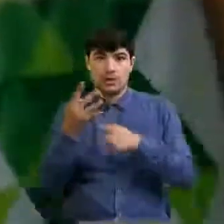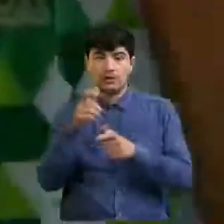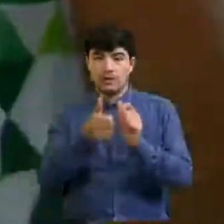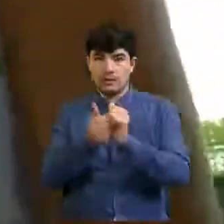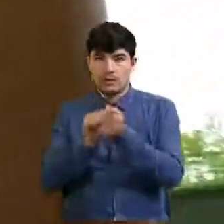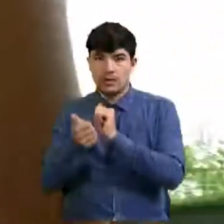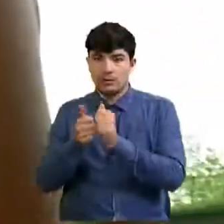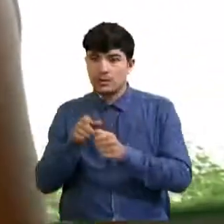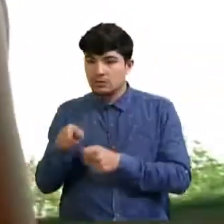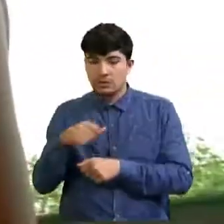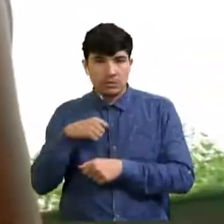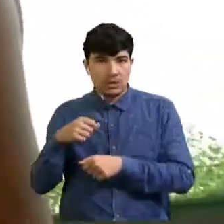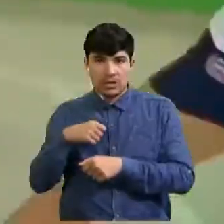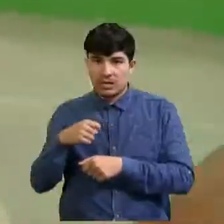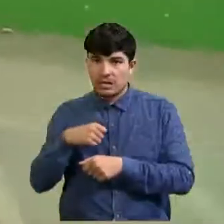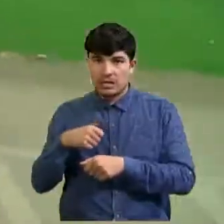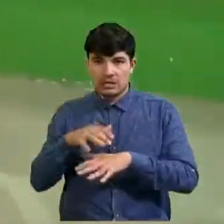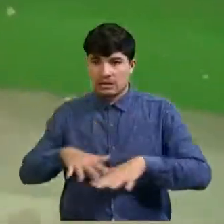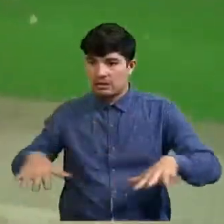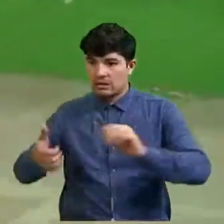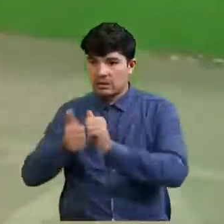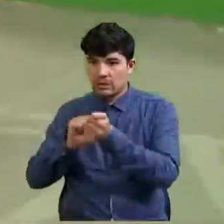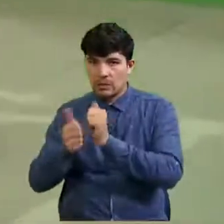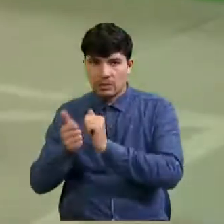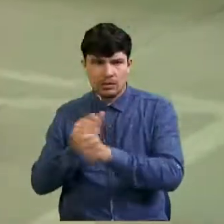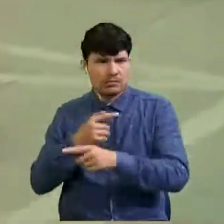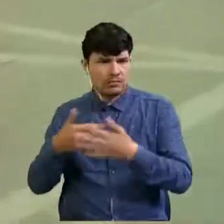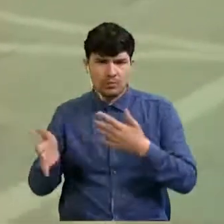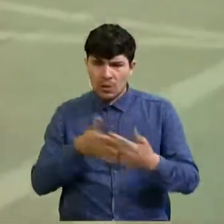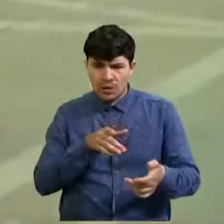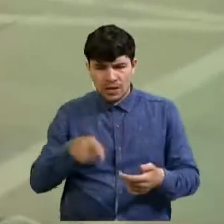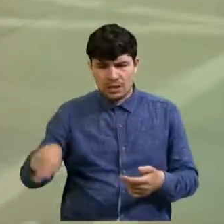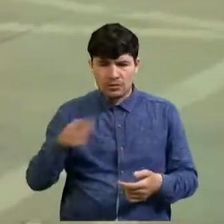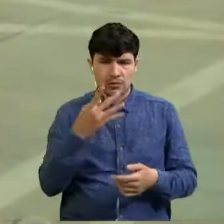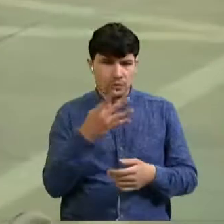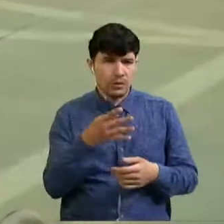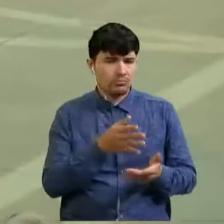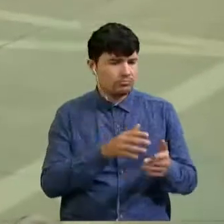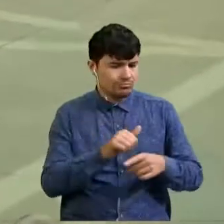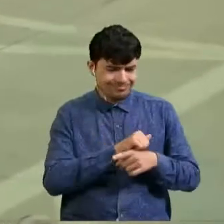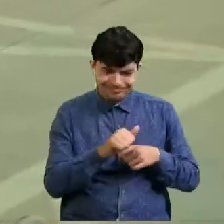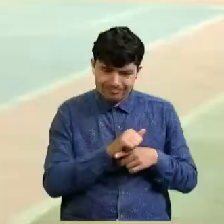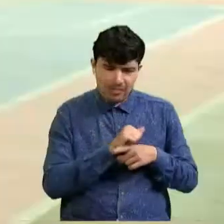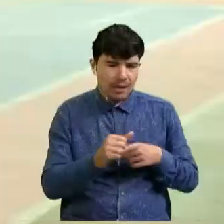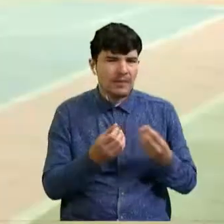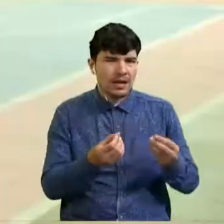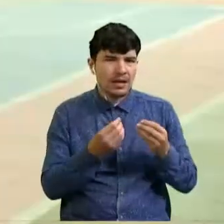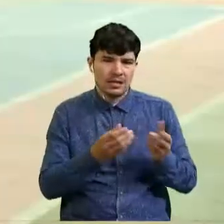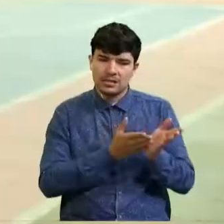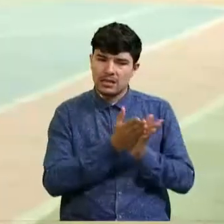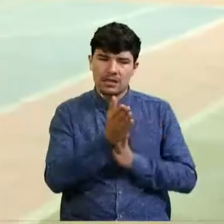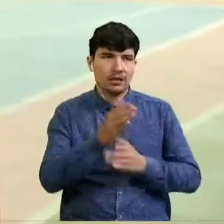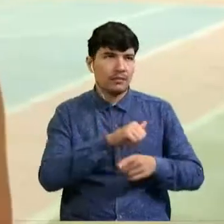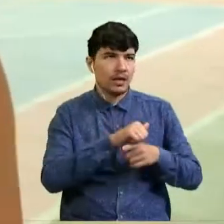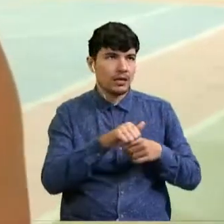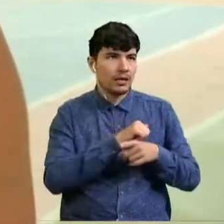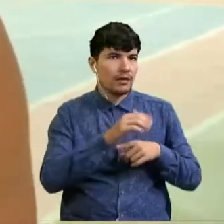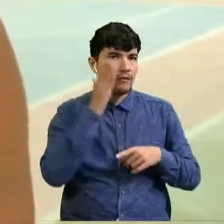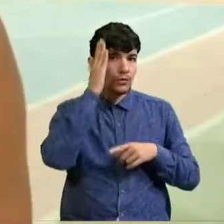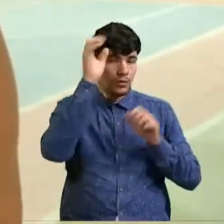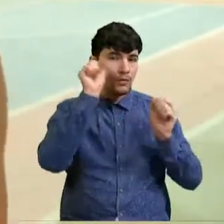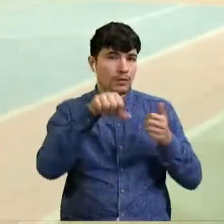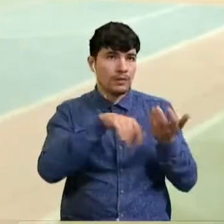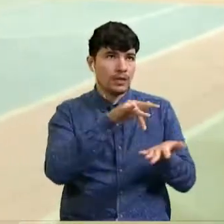escenarios adecuados para la práctica de la disciplina siguen entrenando para participar las competencias no puesto que